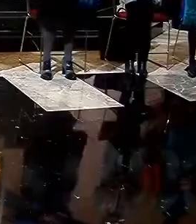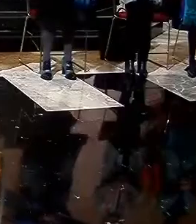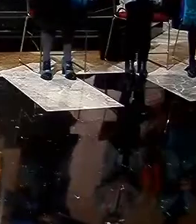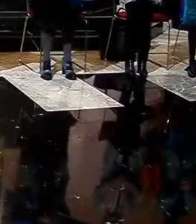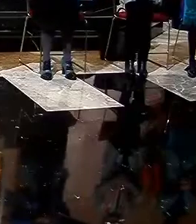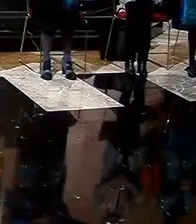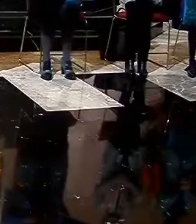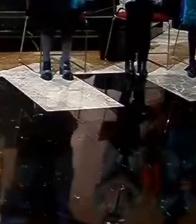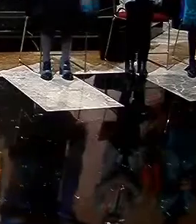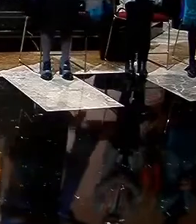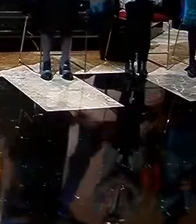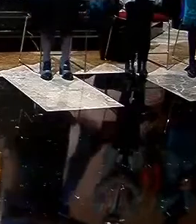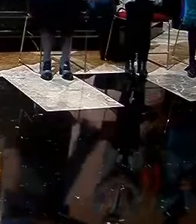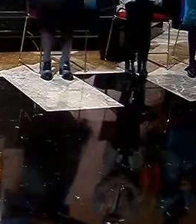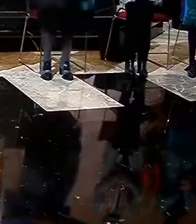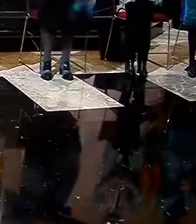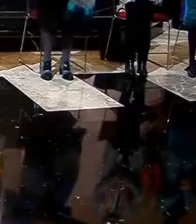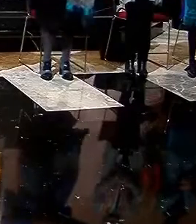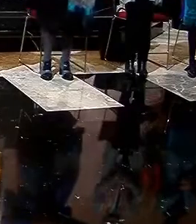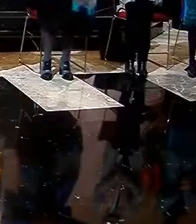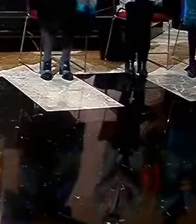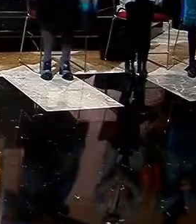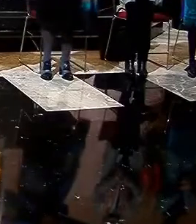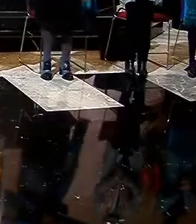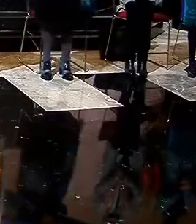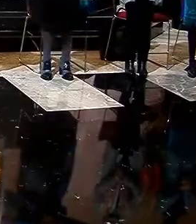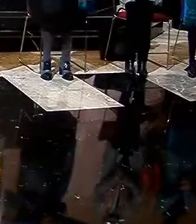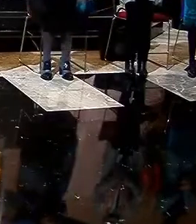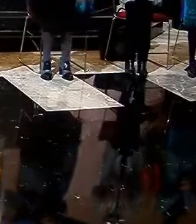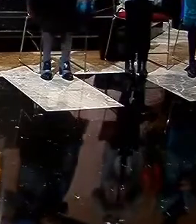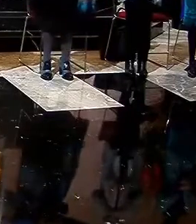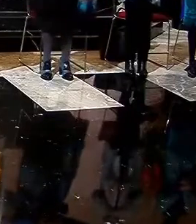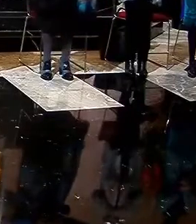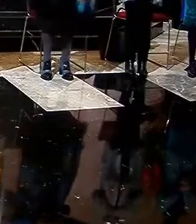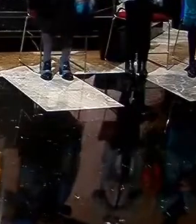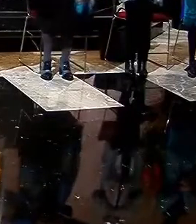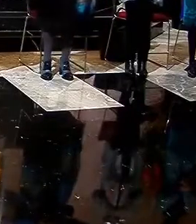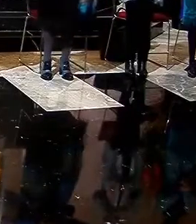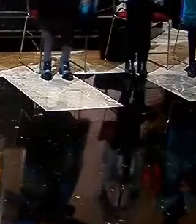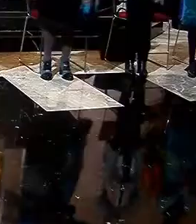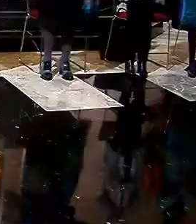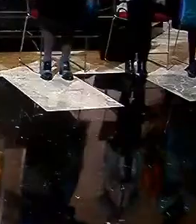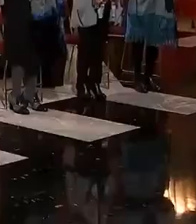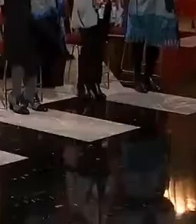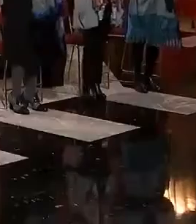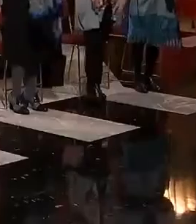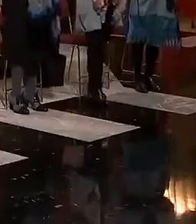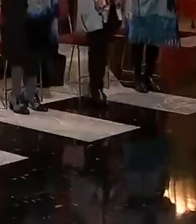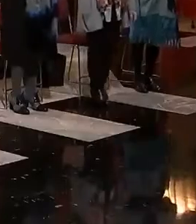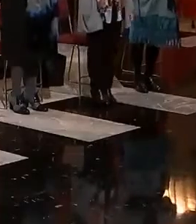La directora general del Servicio Postal Mexicano, maestra Rocío Bárcena Molina.